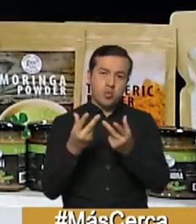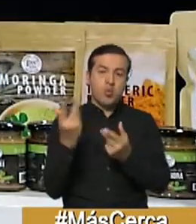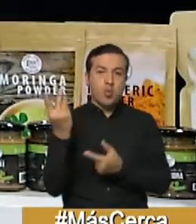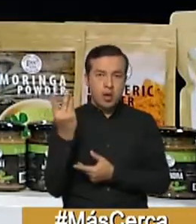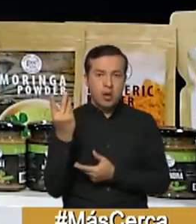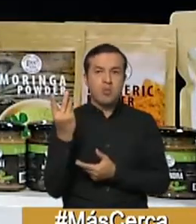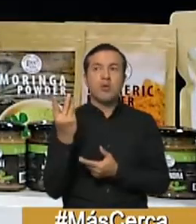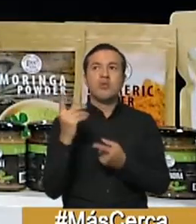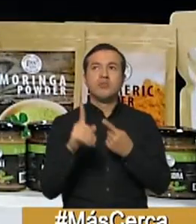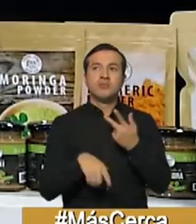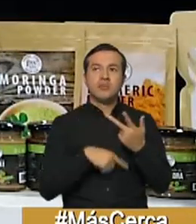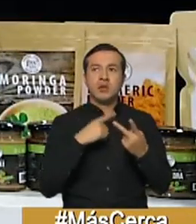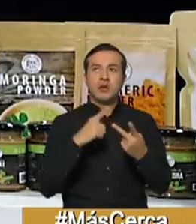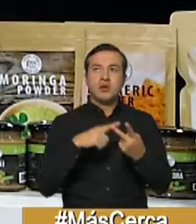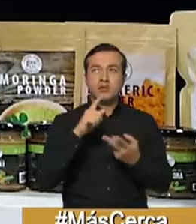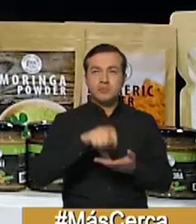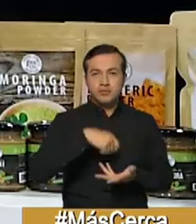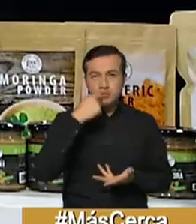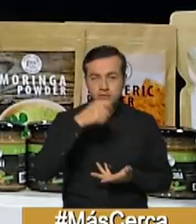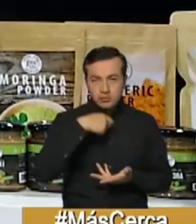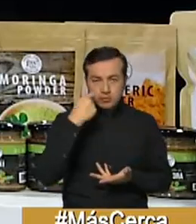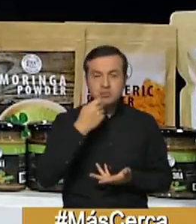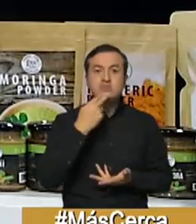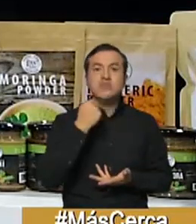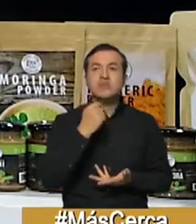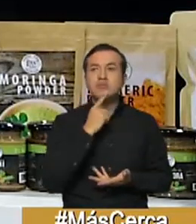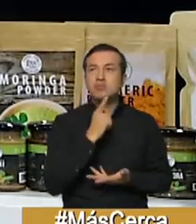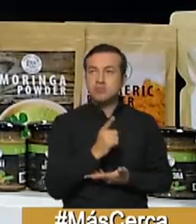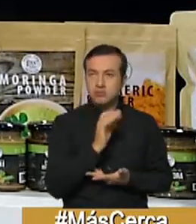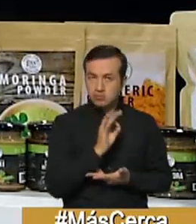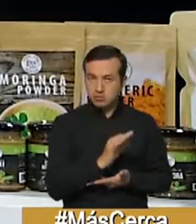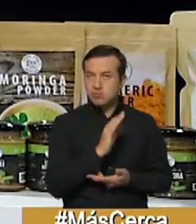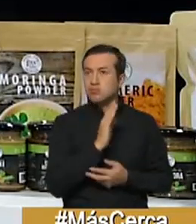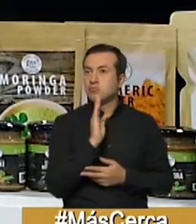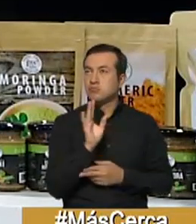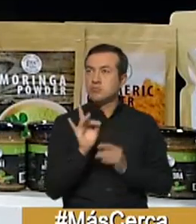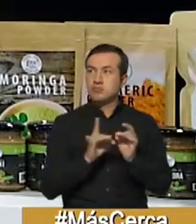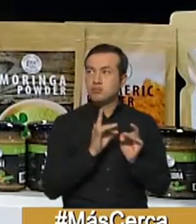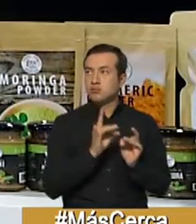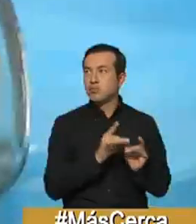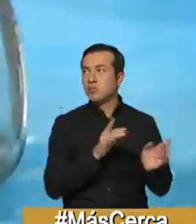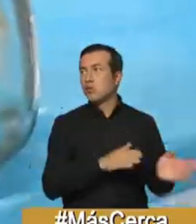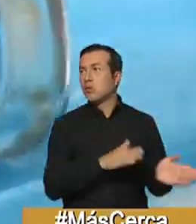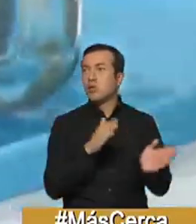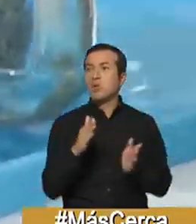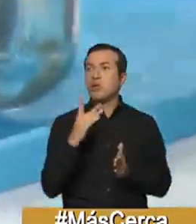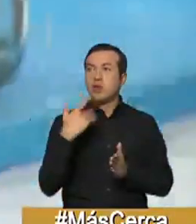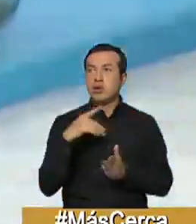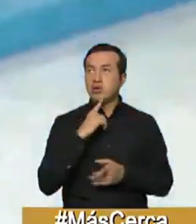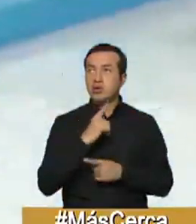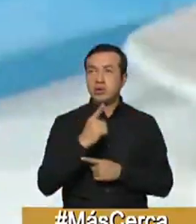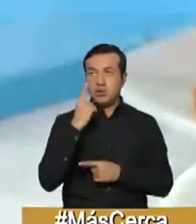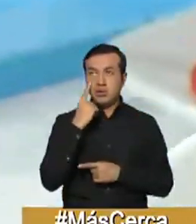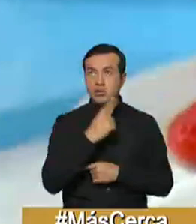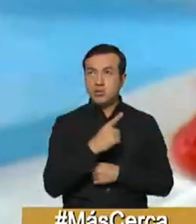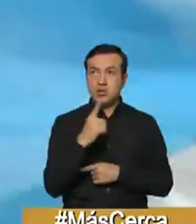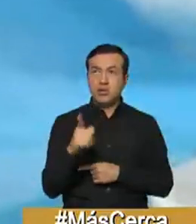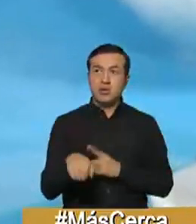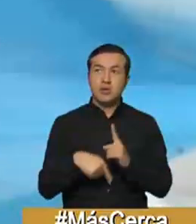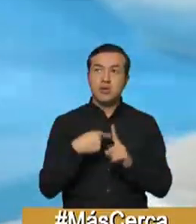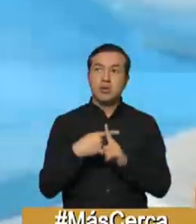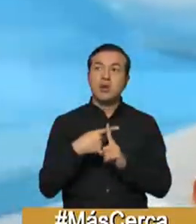revuelto más como postre. Ok, perfecto. ¿Qué otra opción tenemos? Tenemos acá lo mismo, pero